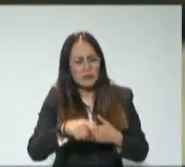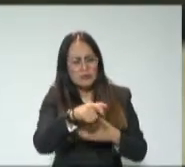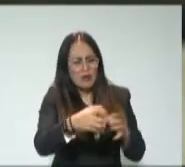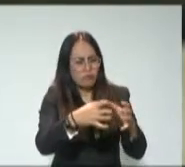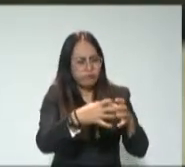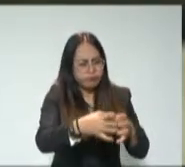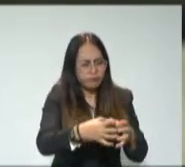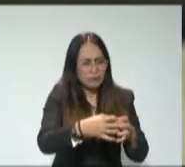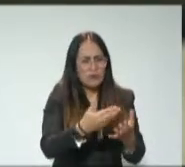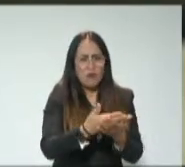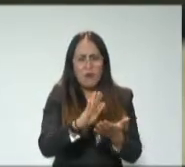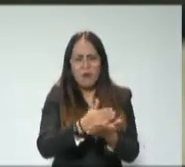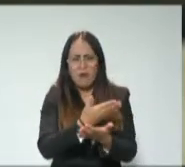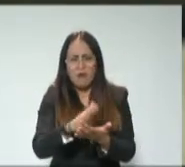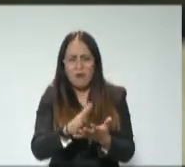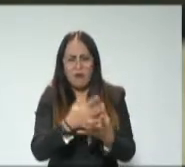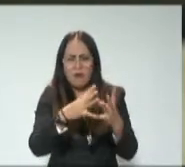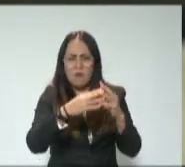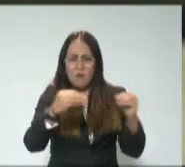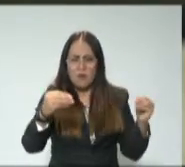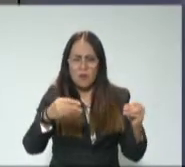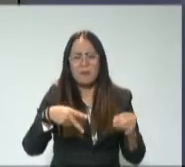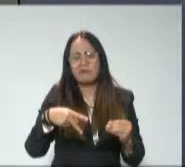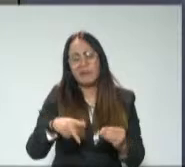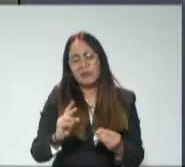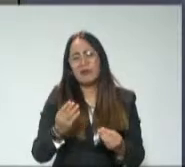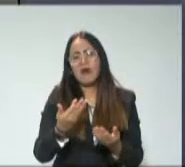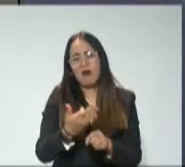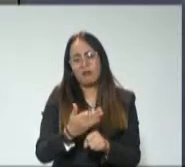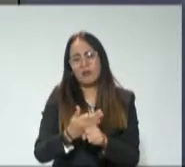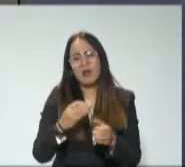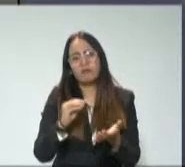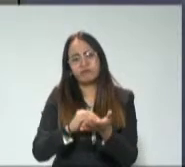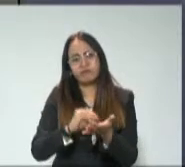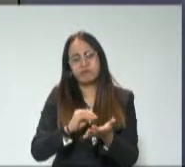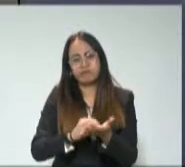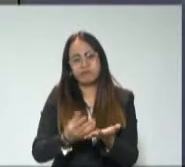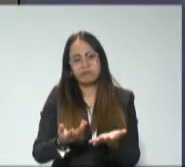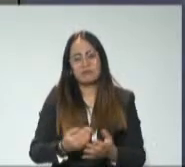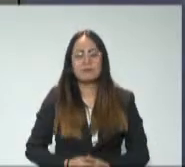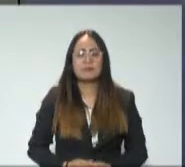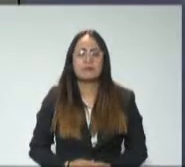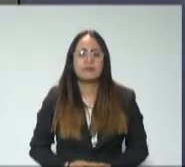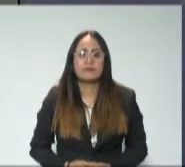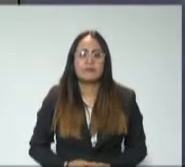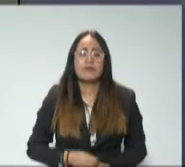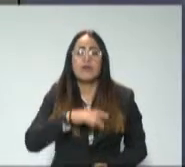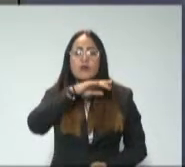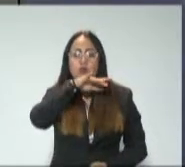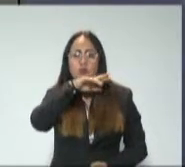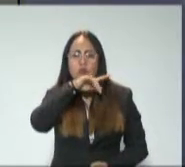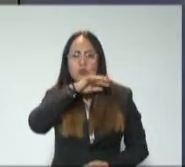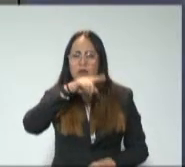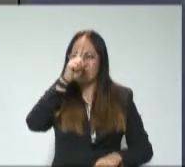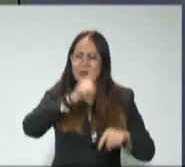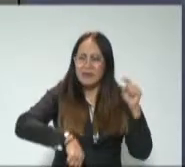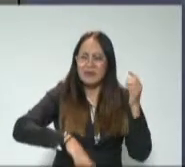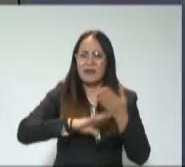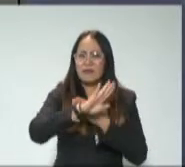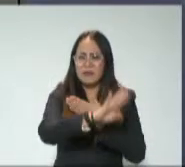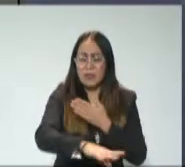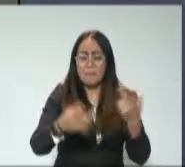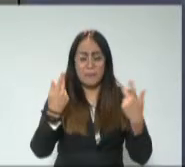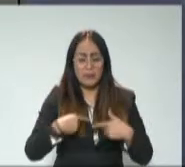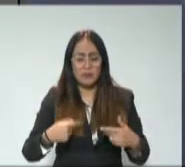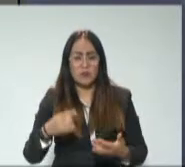complicidades que sabemos que sigue estando ahí el combate a la corrupción no puede depender de un solo poder público puesto que